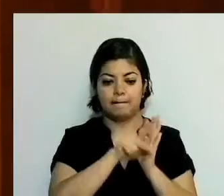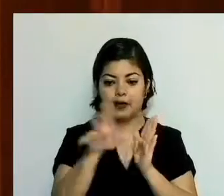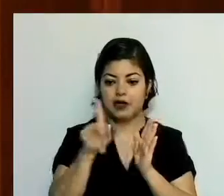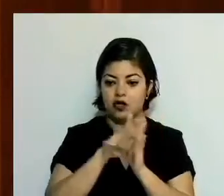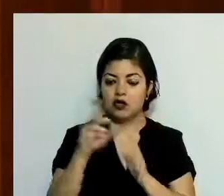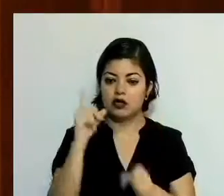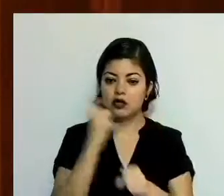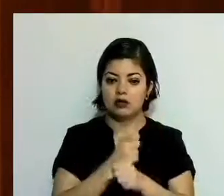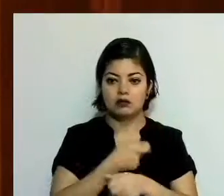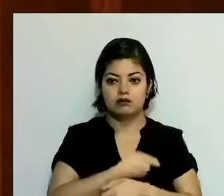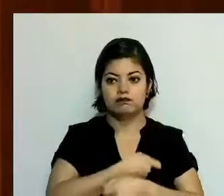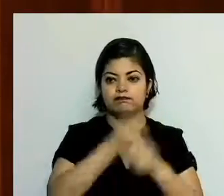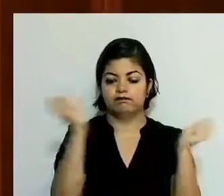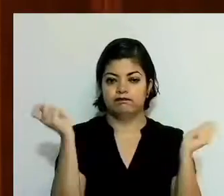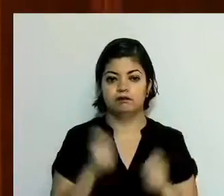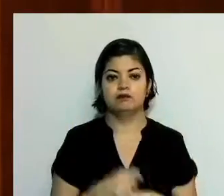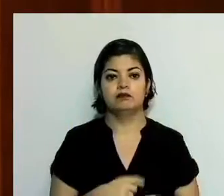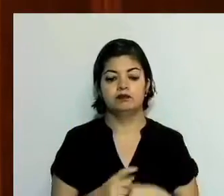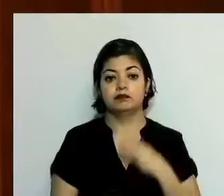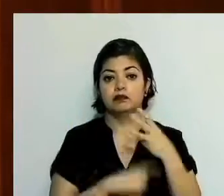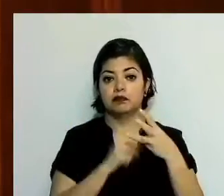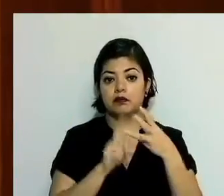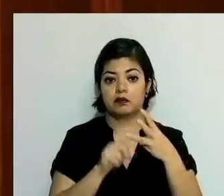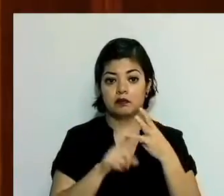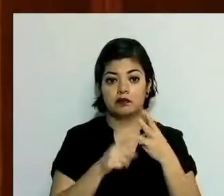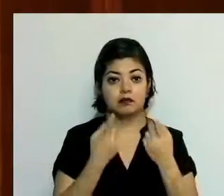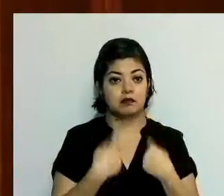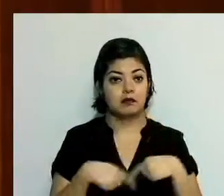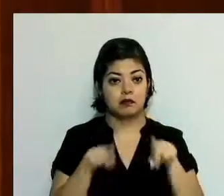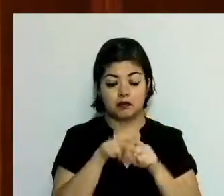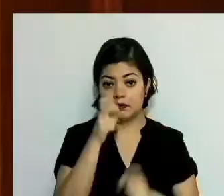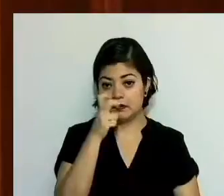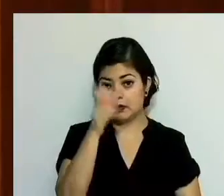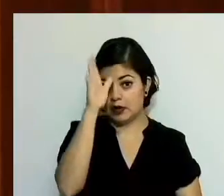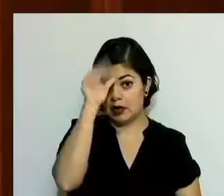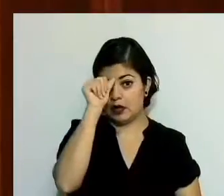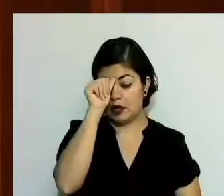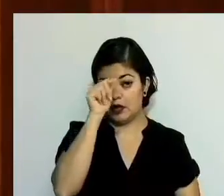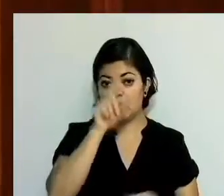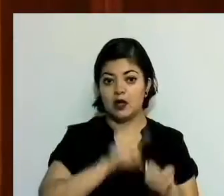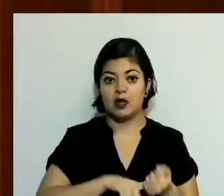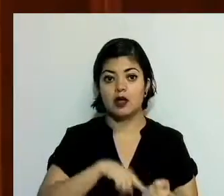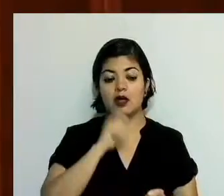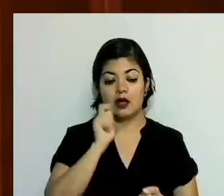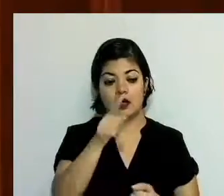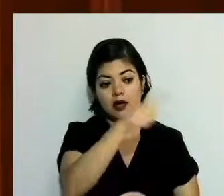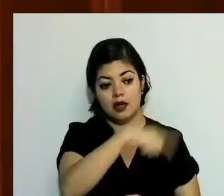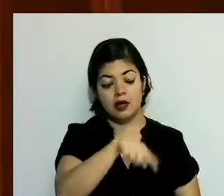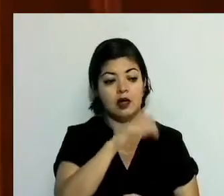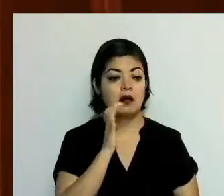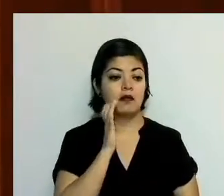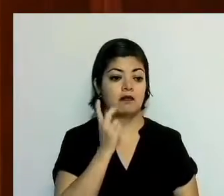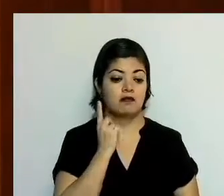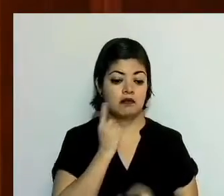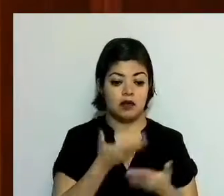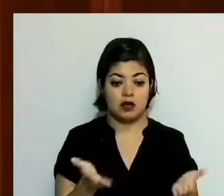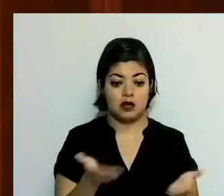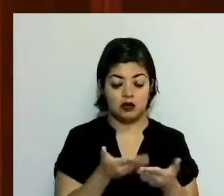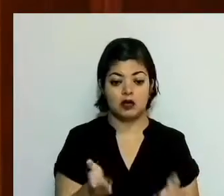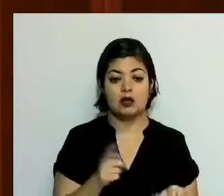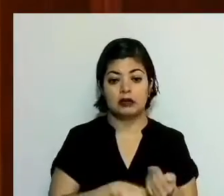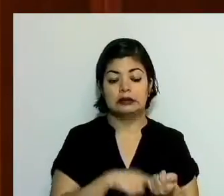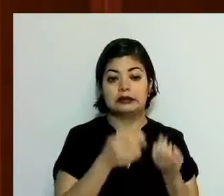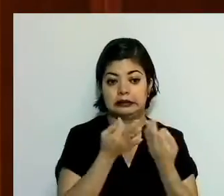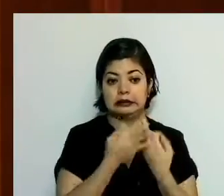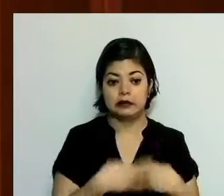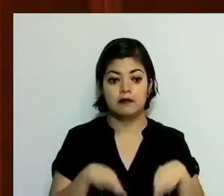circulación. 3. A través de este acuerdo, la 60ª legislatura, considerando la importancia